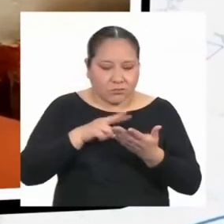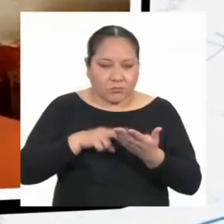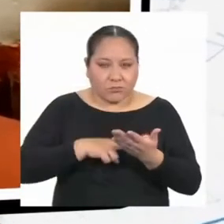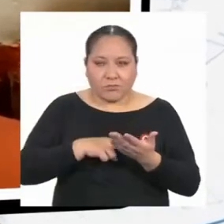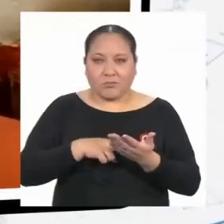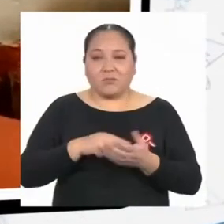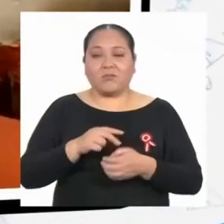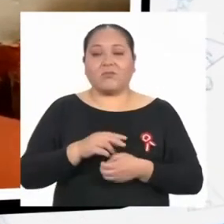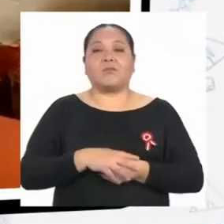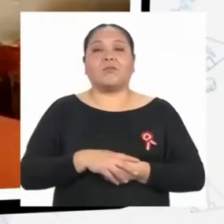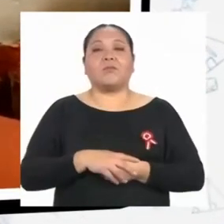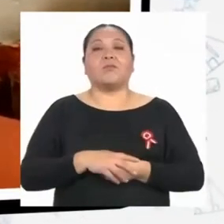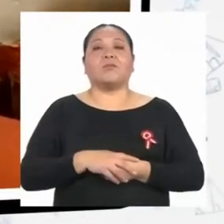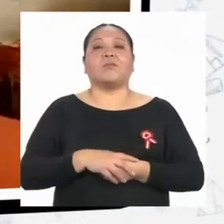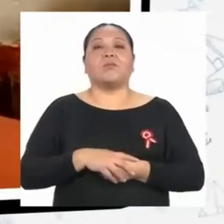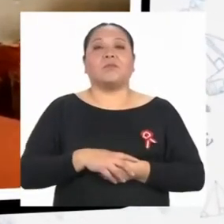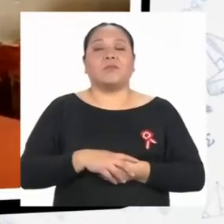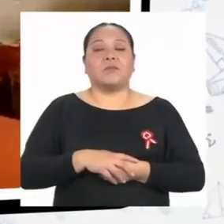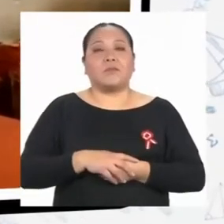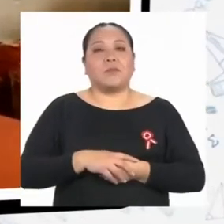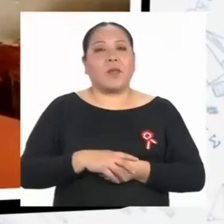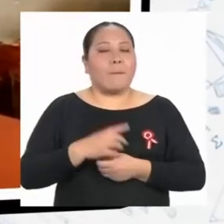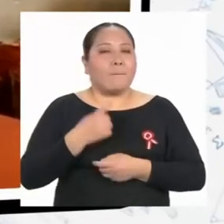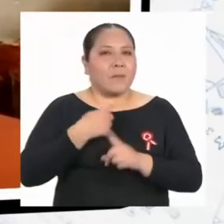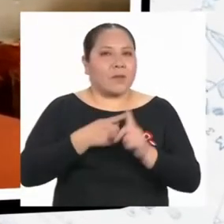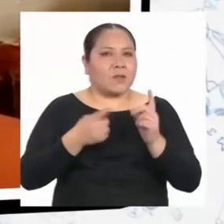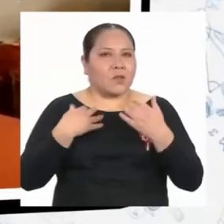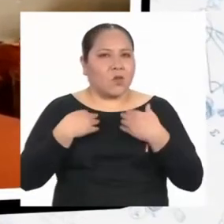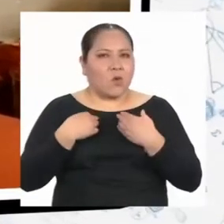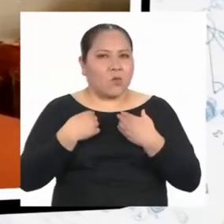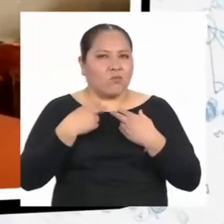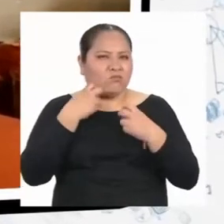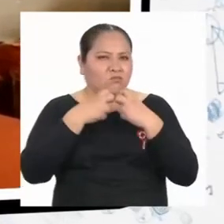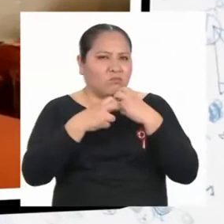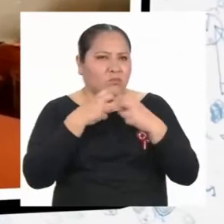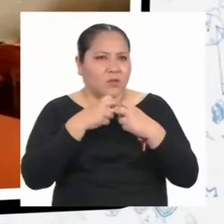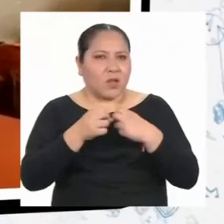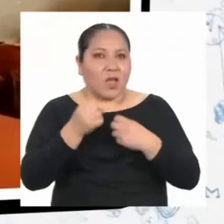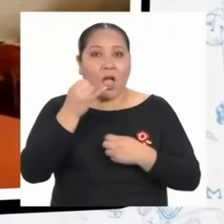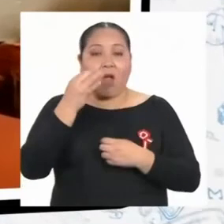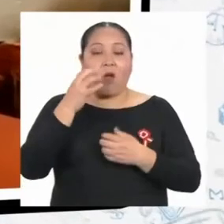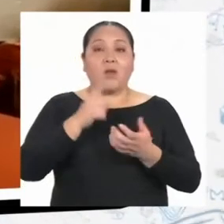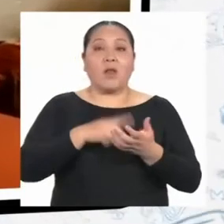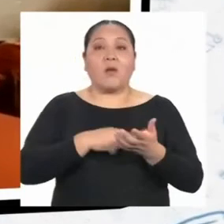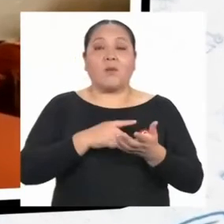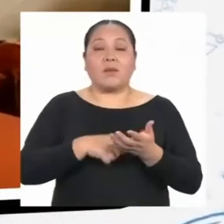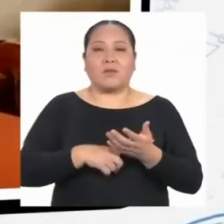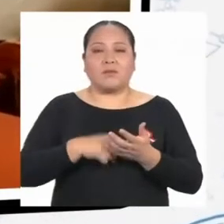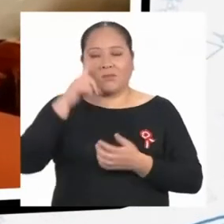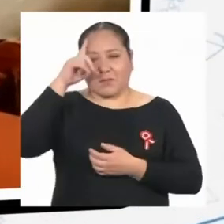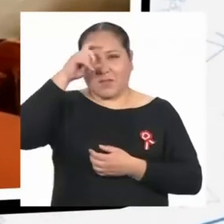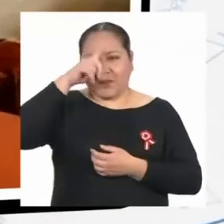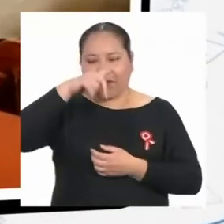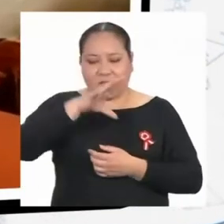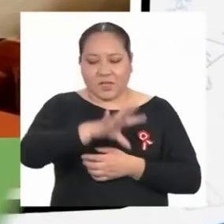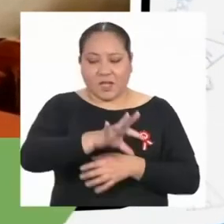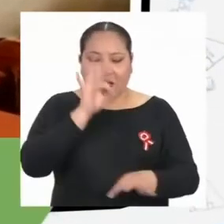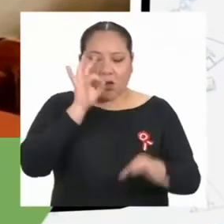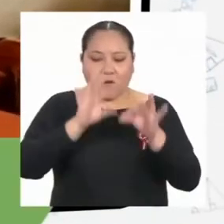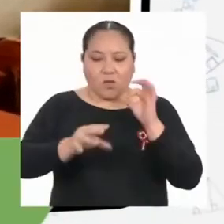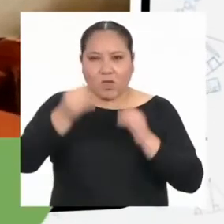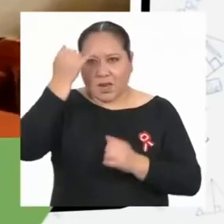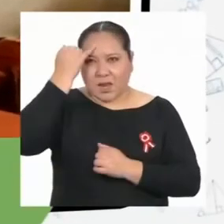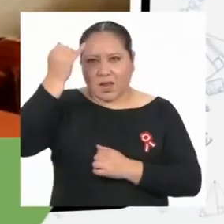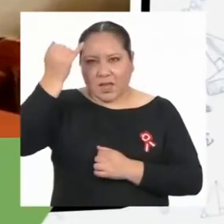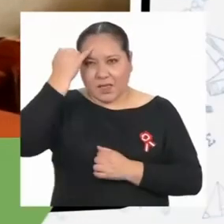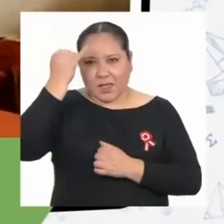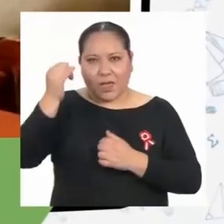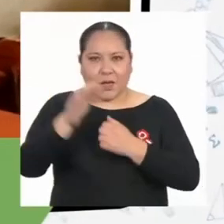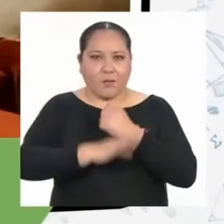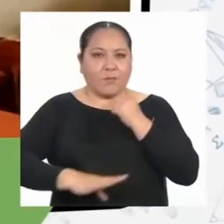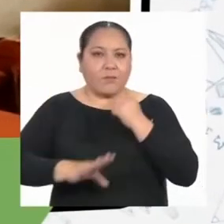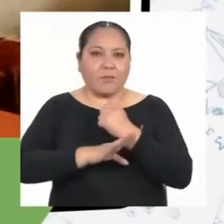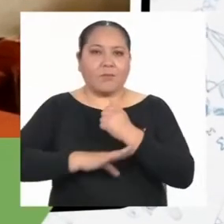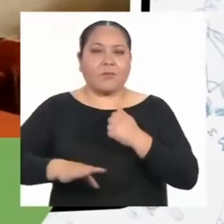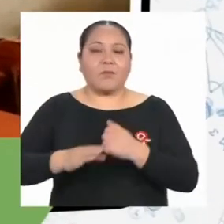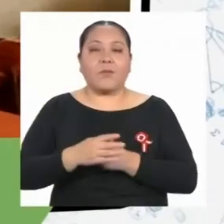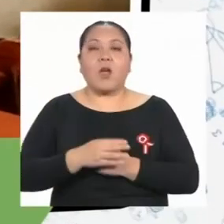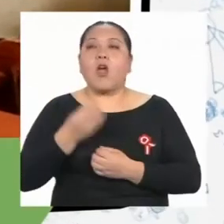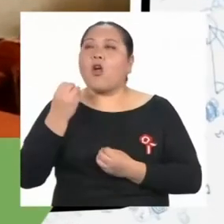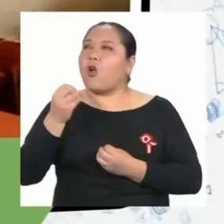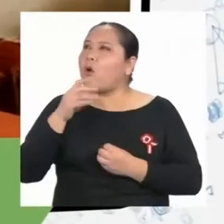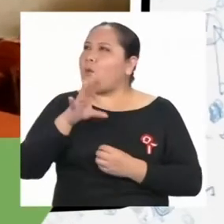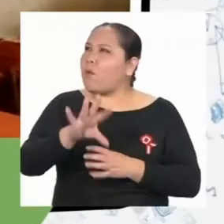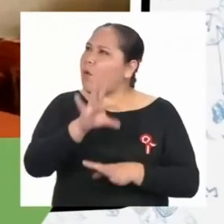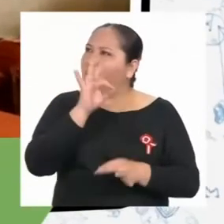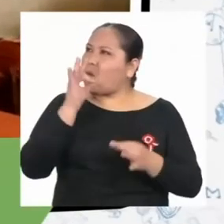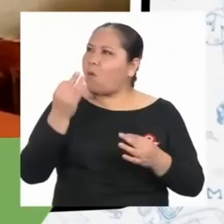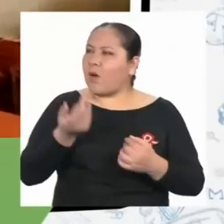casa. Solo tengo un problema. A veces se me hace difícil encontrar la idea principal. ¿Cómo